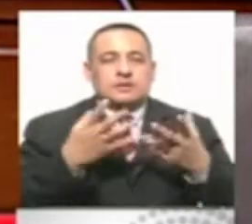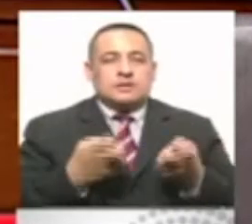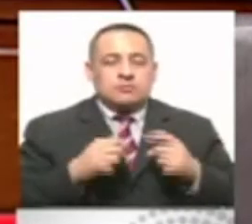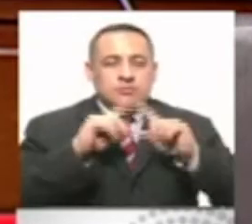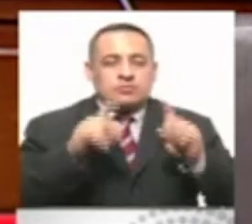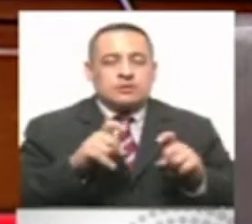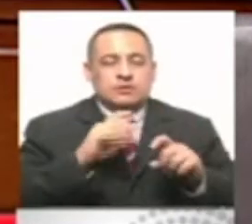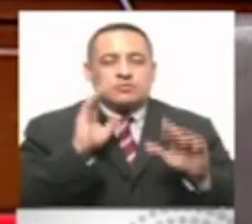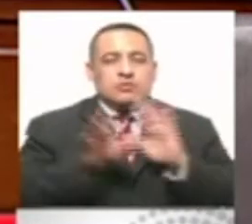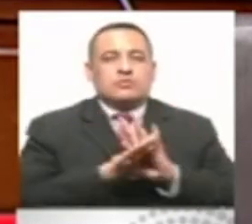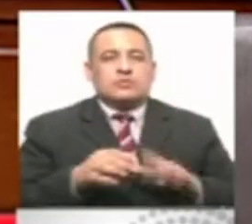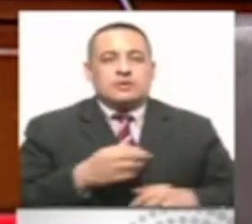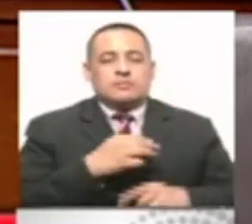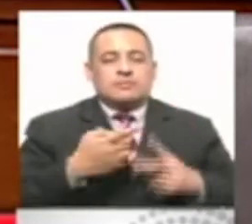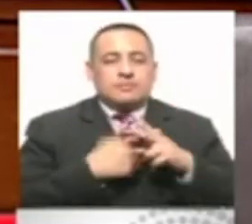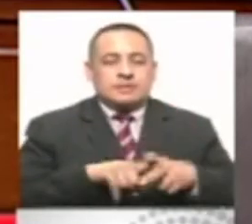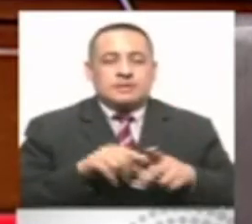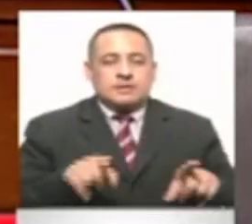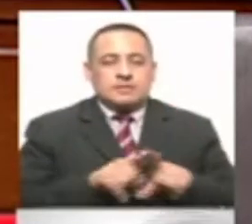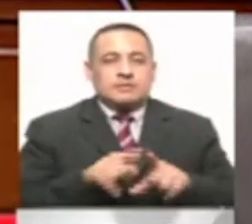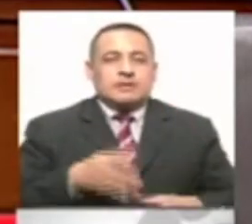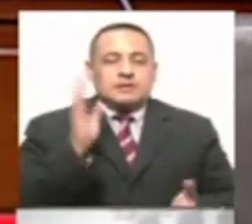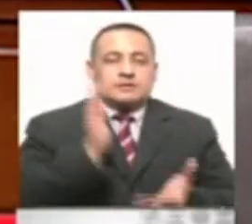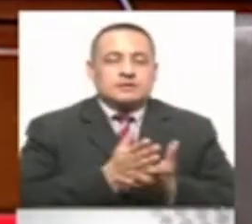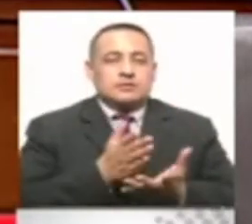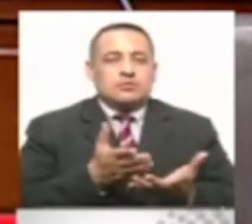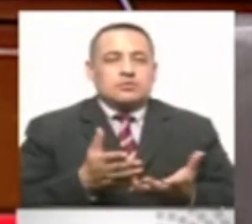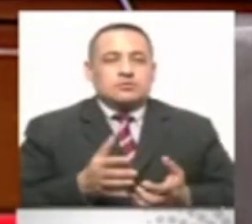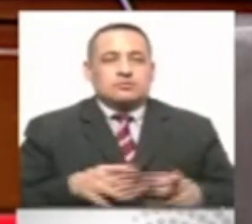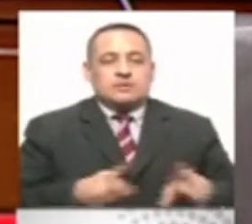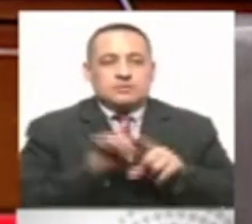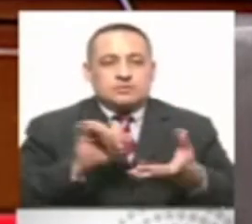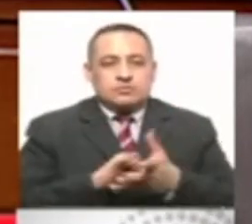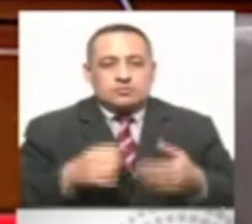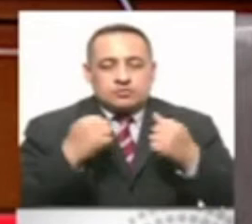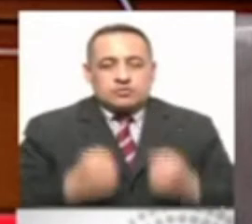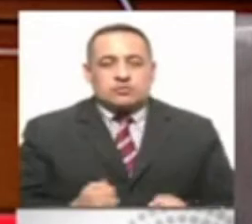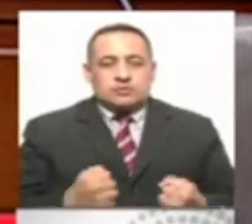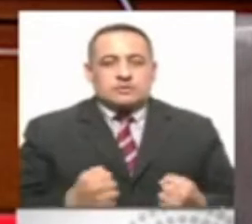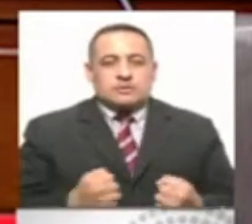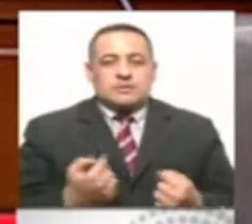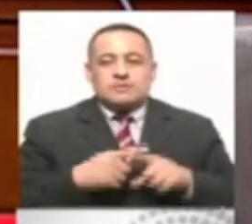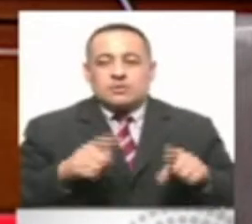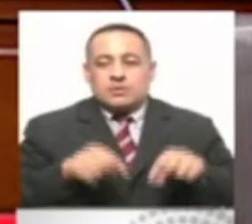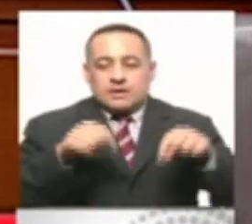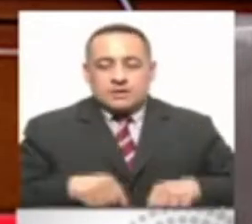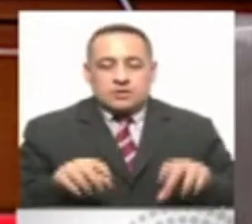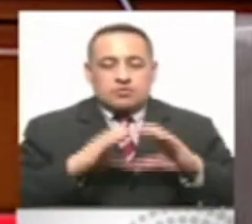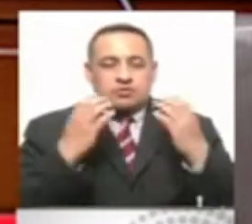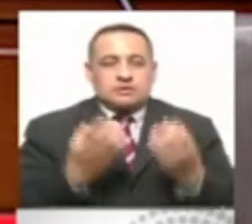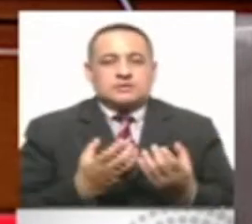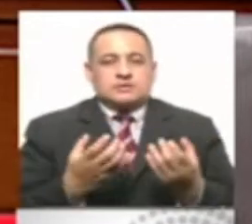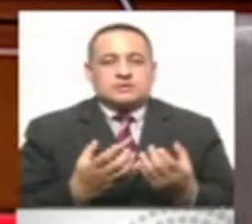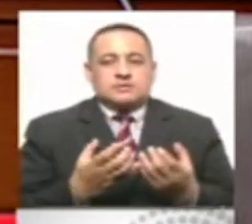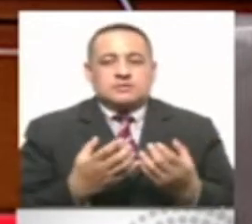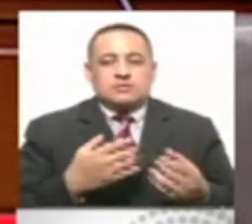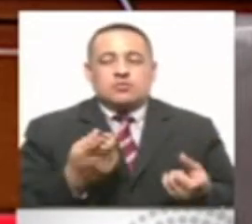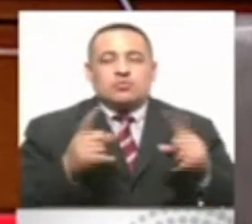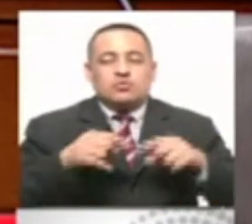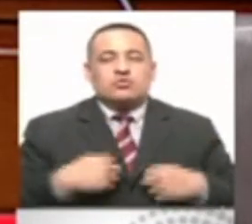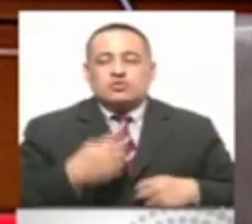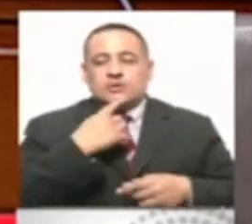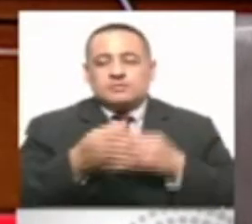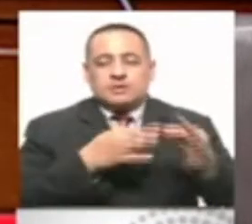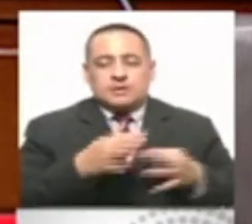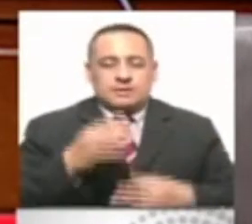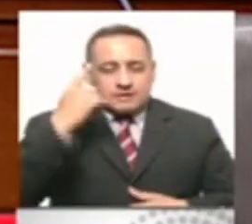cuestionar, inclusive empezar la sanción sobre suposiciones. Pero acá, señores congresistas, cuando yo digo coherencia, hay